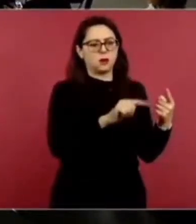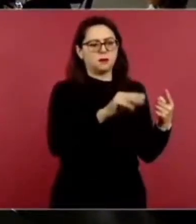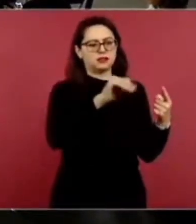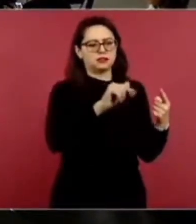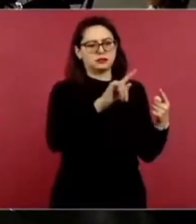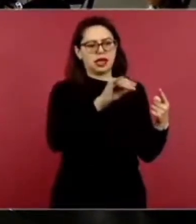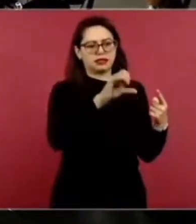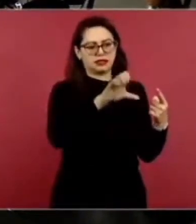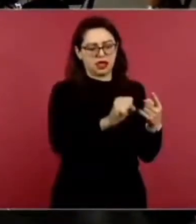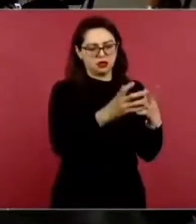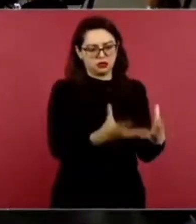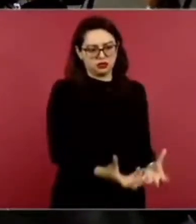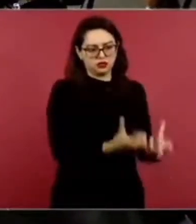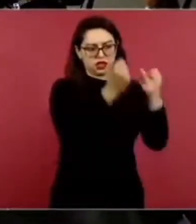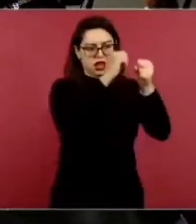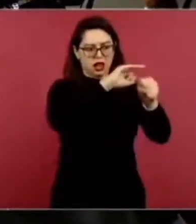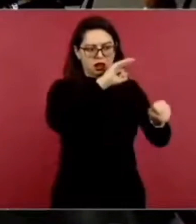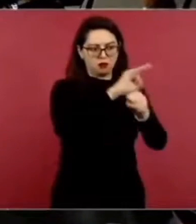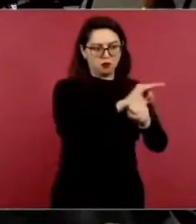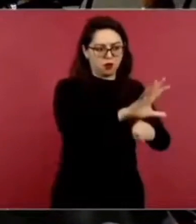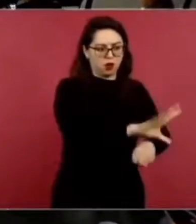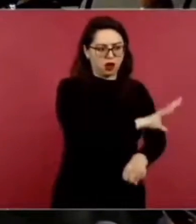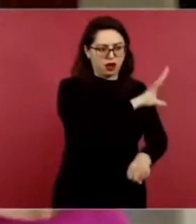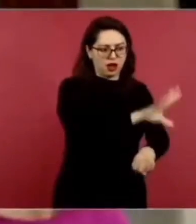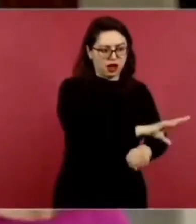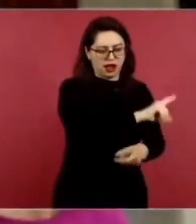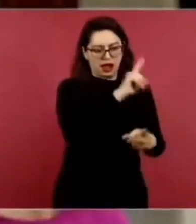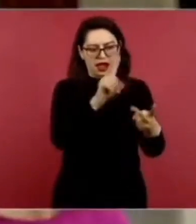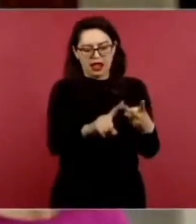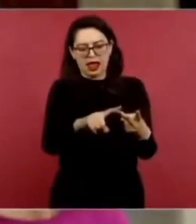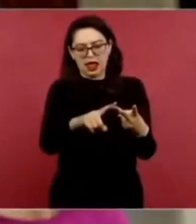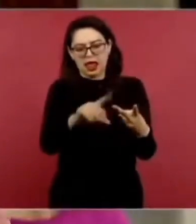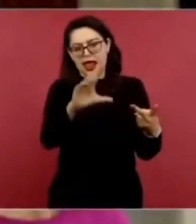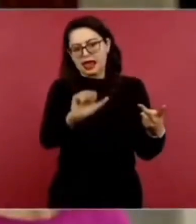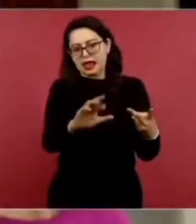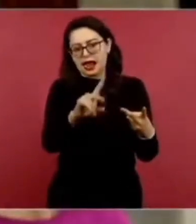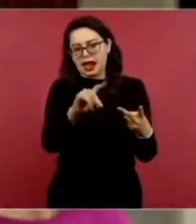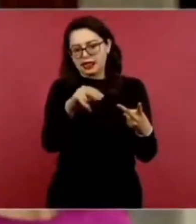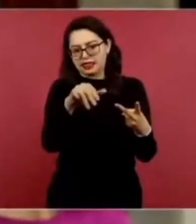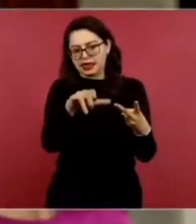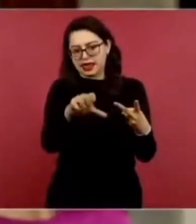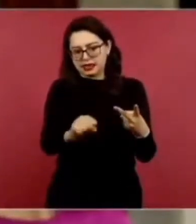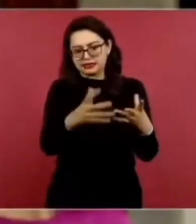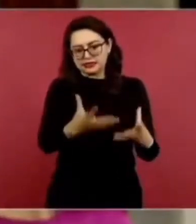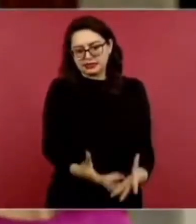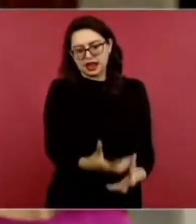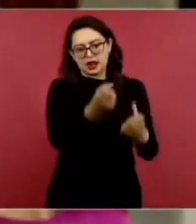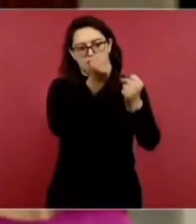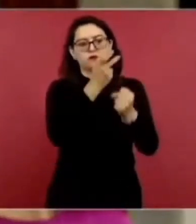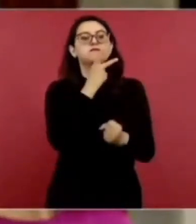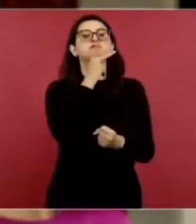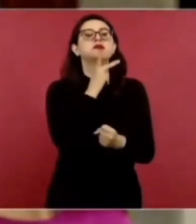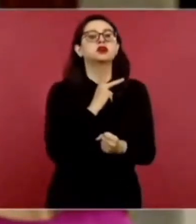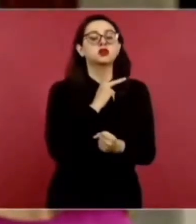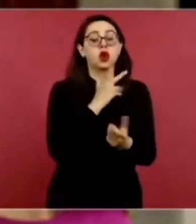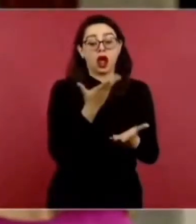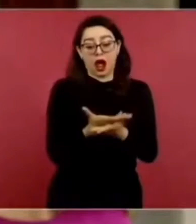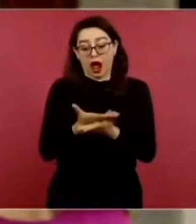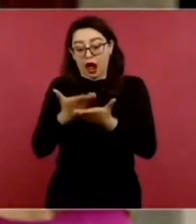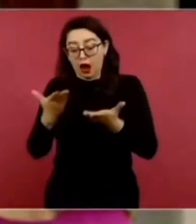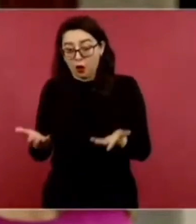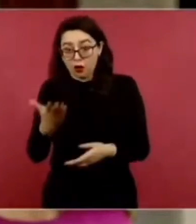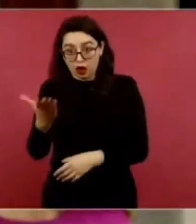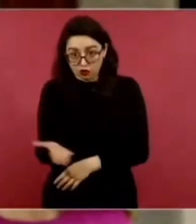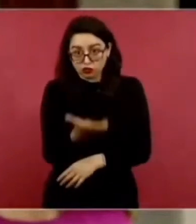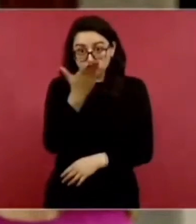Cárdenas con la expropiación petrolera, etcétera, presidente. Entonces, con esta firma que se dio, ¿usted considera que están sentadas